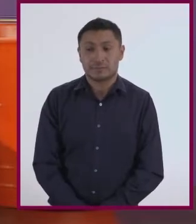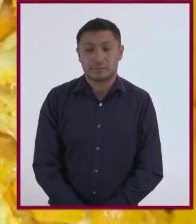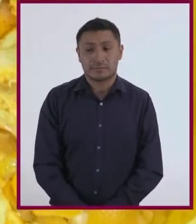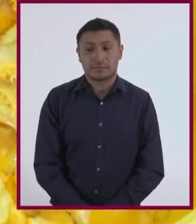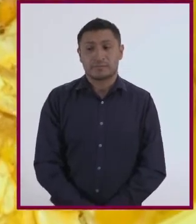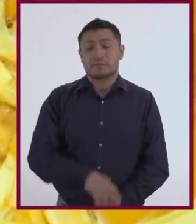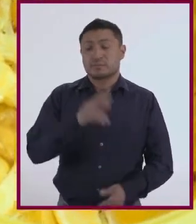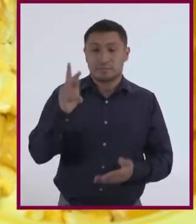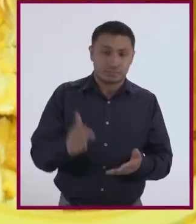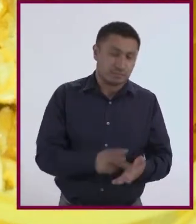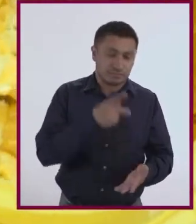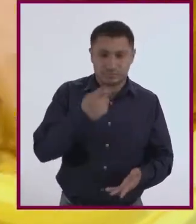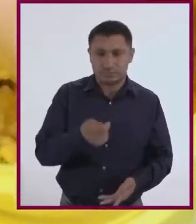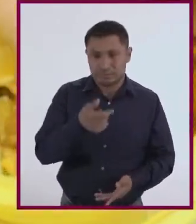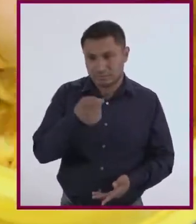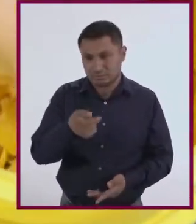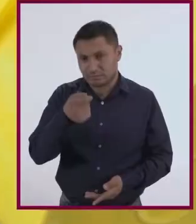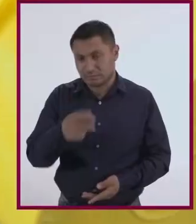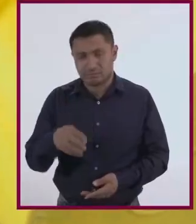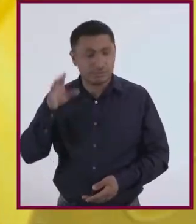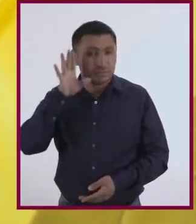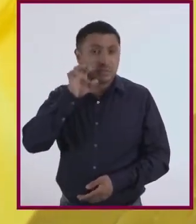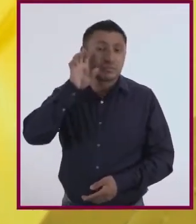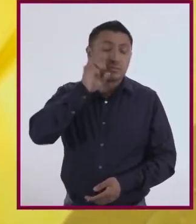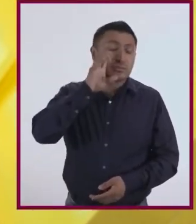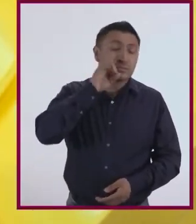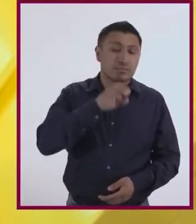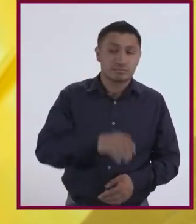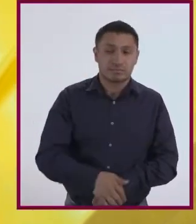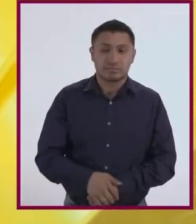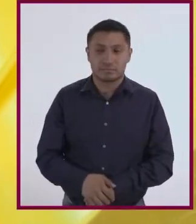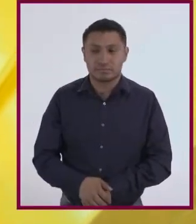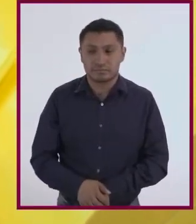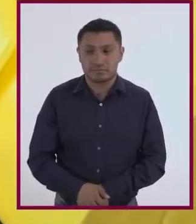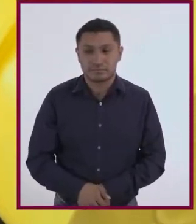vez ponemos un poquito de nuestras naranjas partidas,